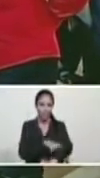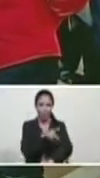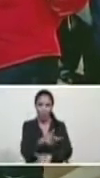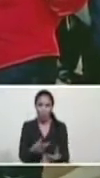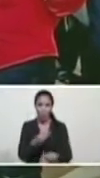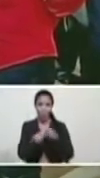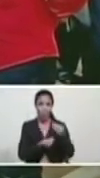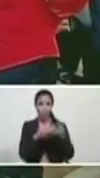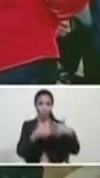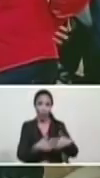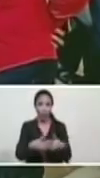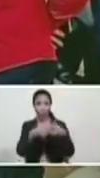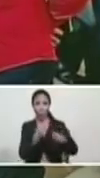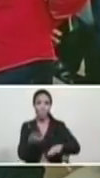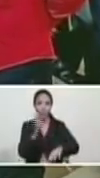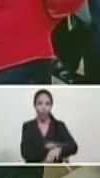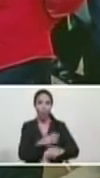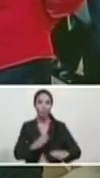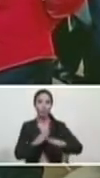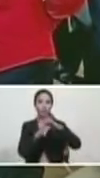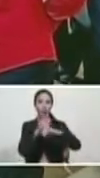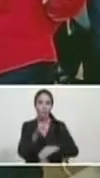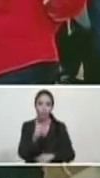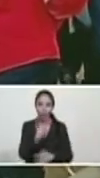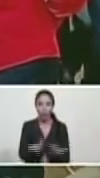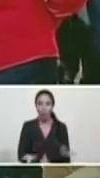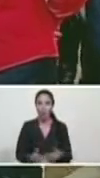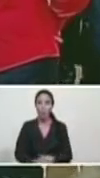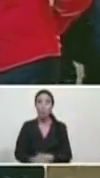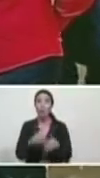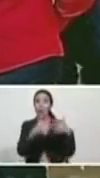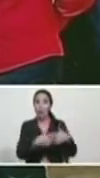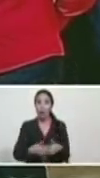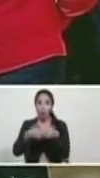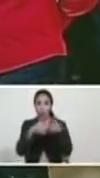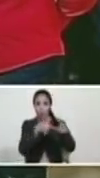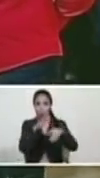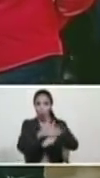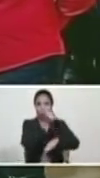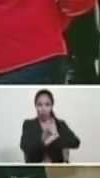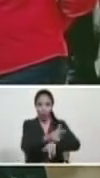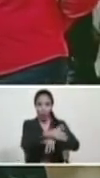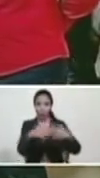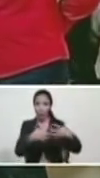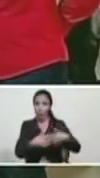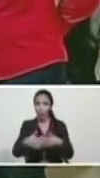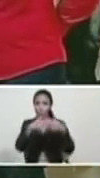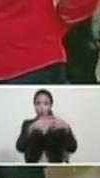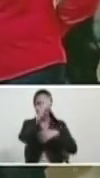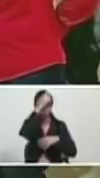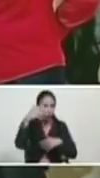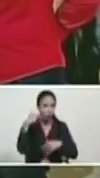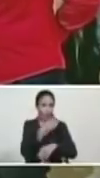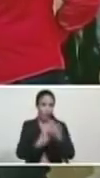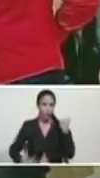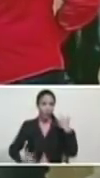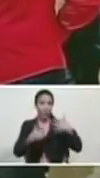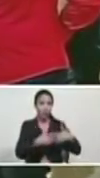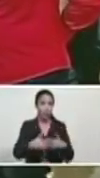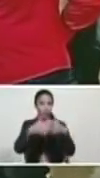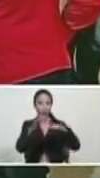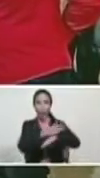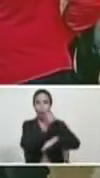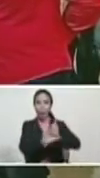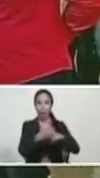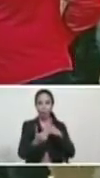la medicina de un pueblo. Donald Trump, eres tú el responsable de una de las medidas más criminales contra